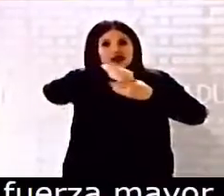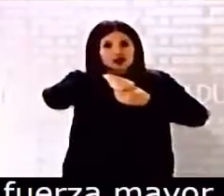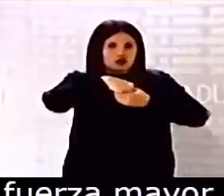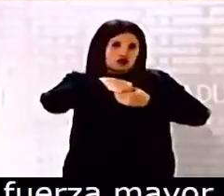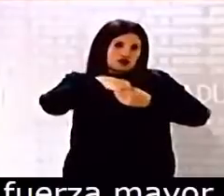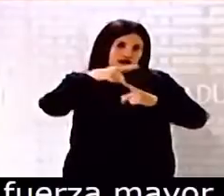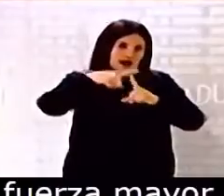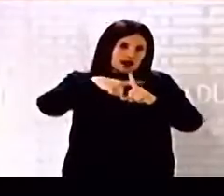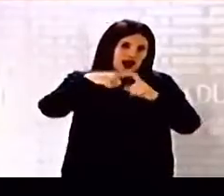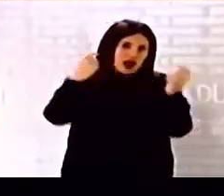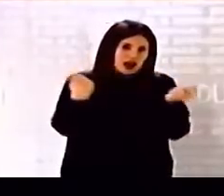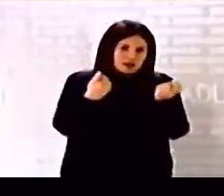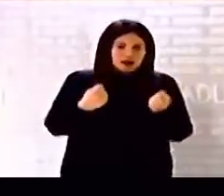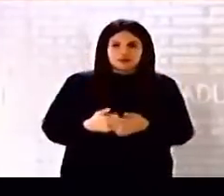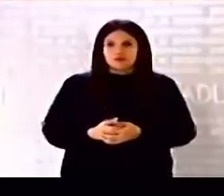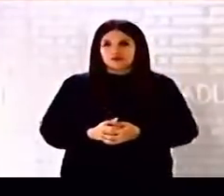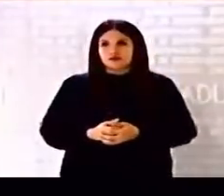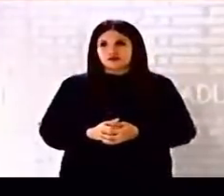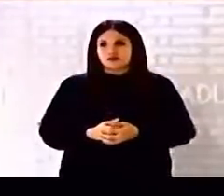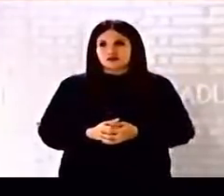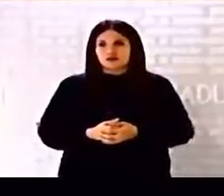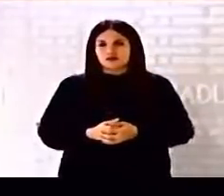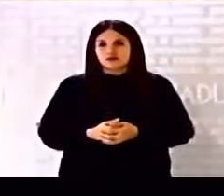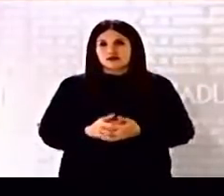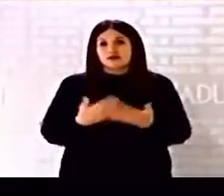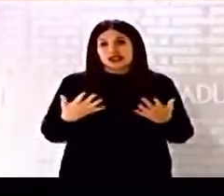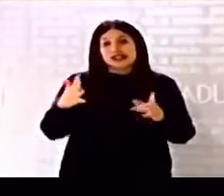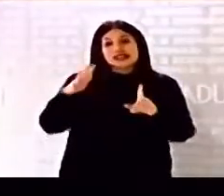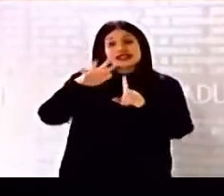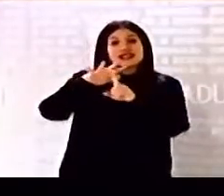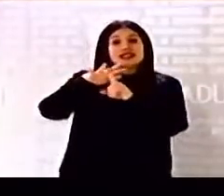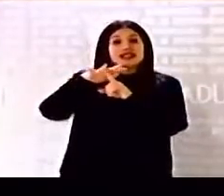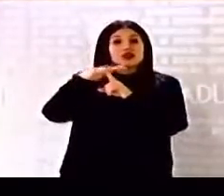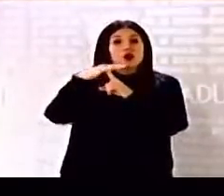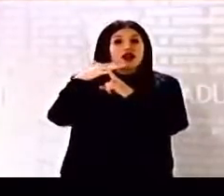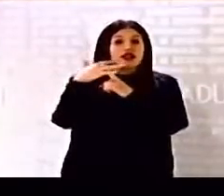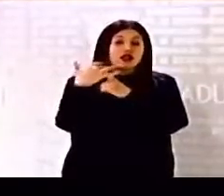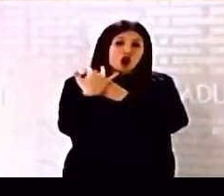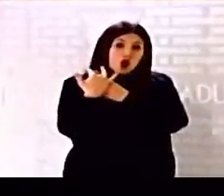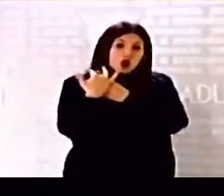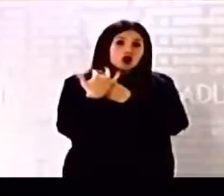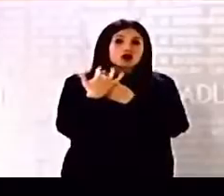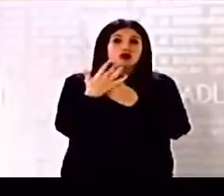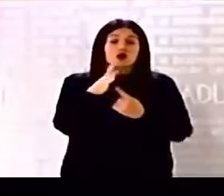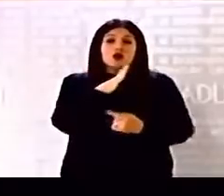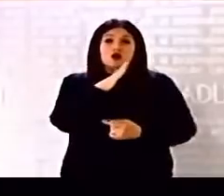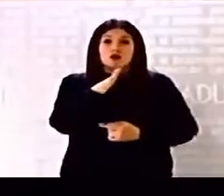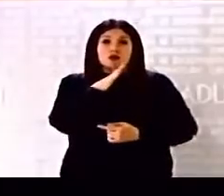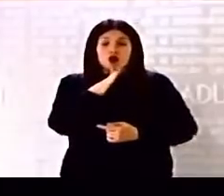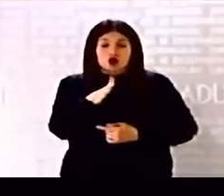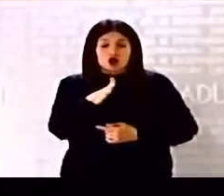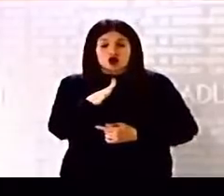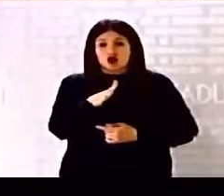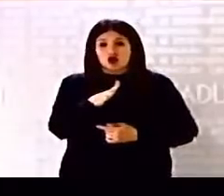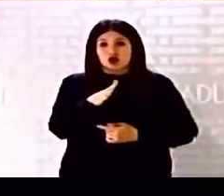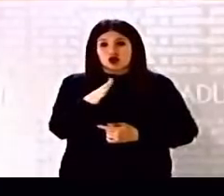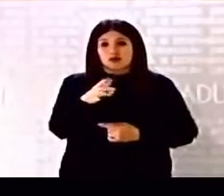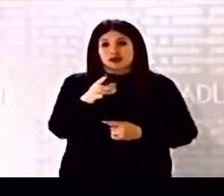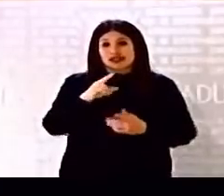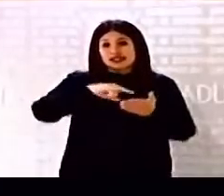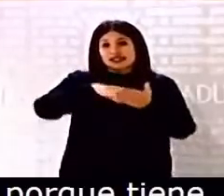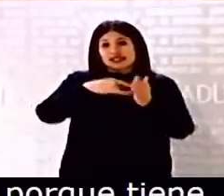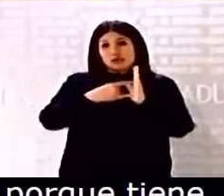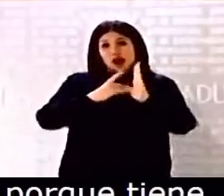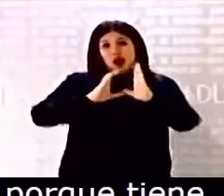No les es de aplicación por su situación de insularidad y porque tiene unos sistemas